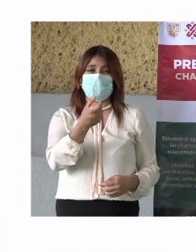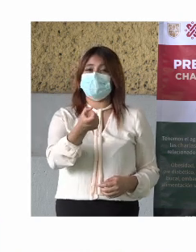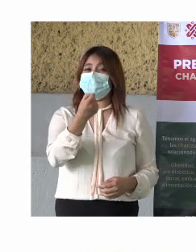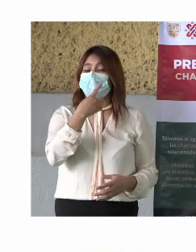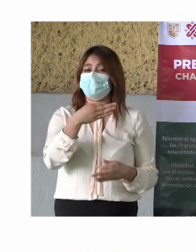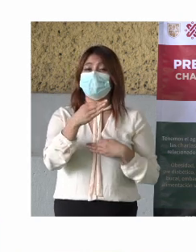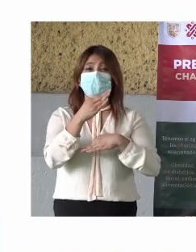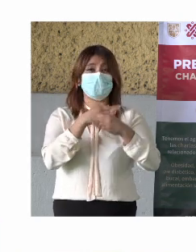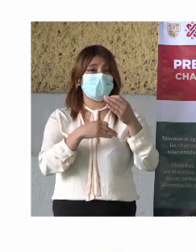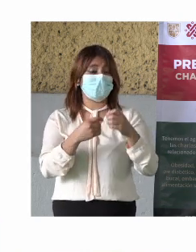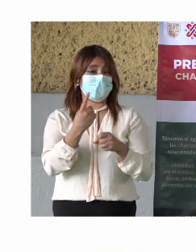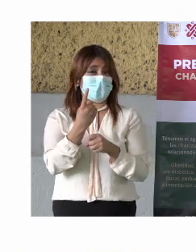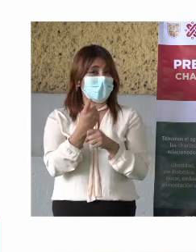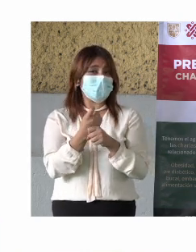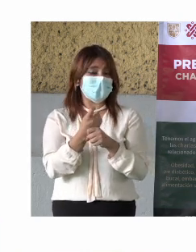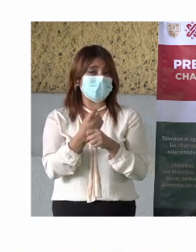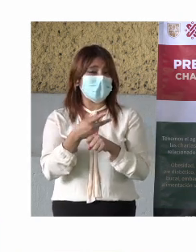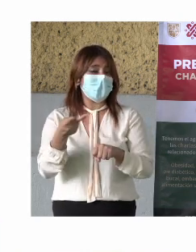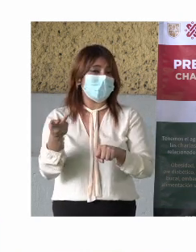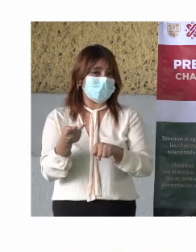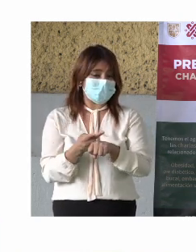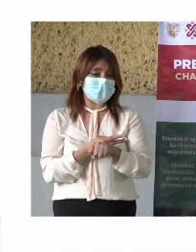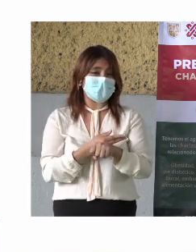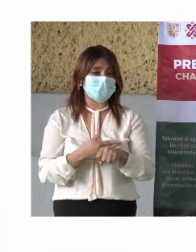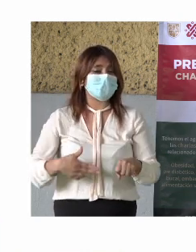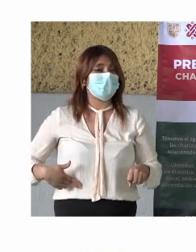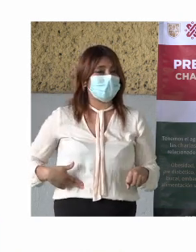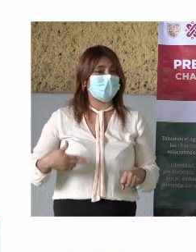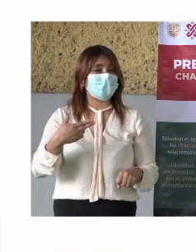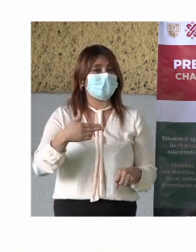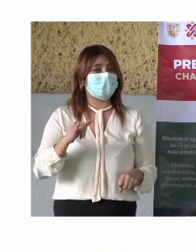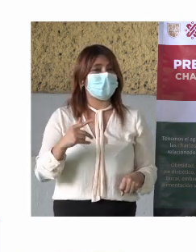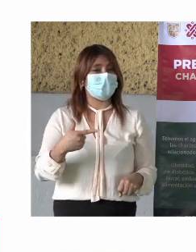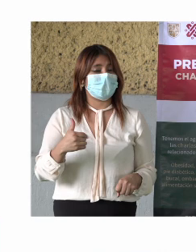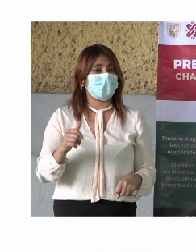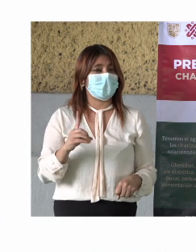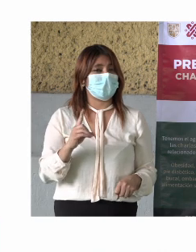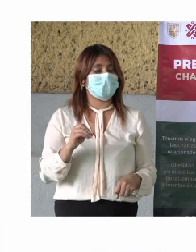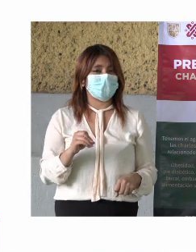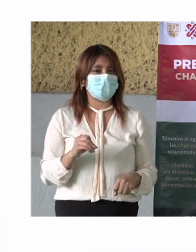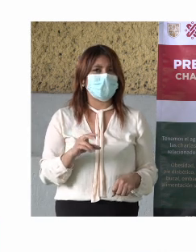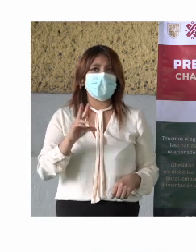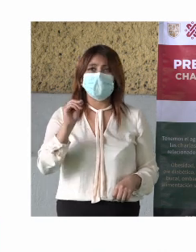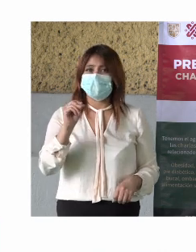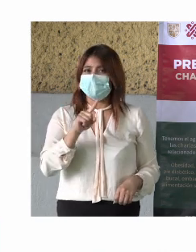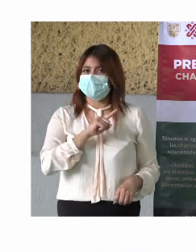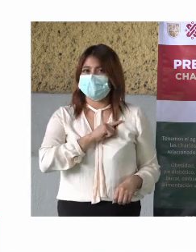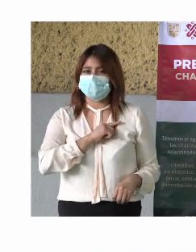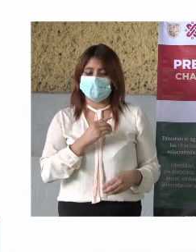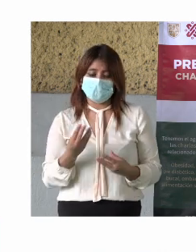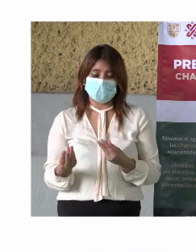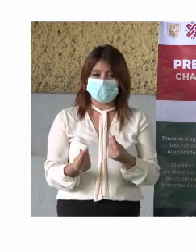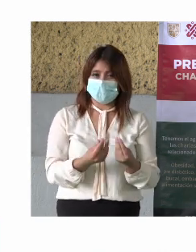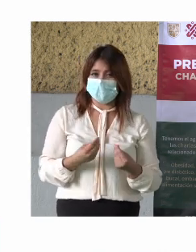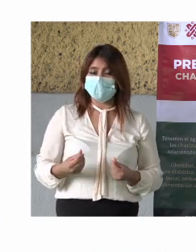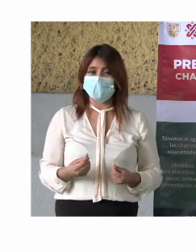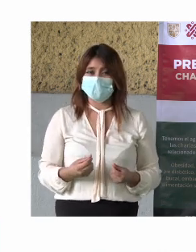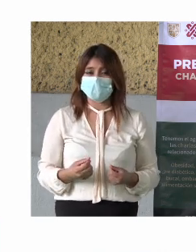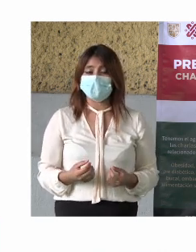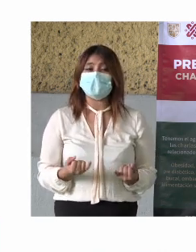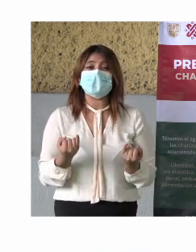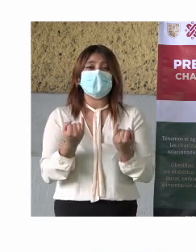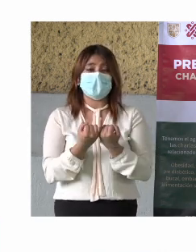va a pasar primero al hígado. Y además el hígado no solamente metaboliza todo lo que estamos ingiriendo, sino que aparte nos sirve como